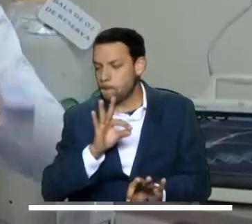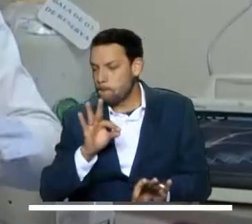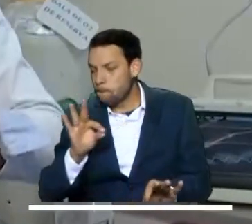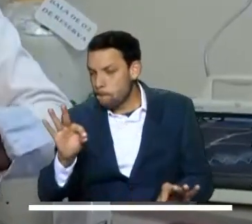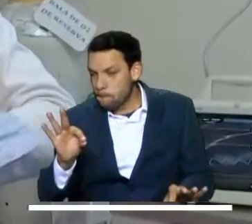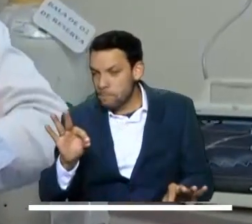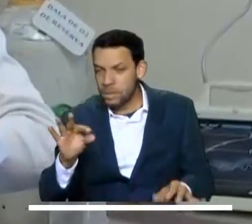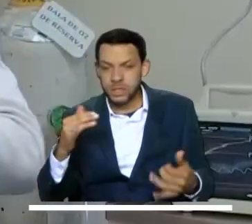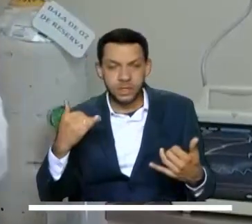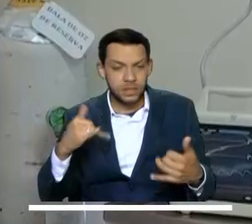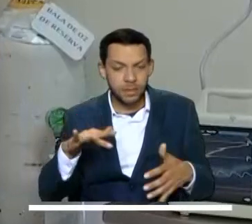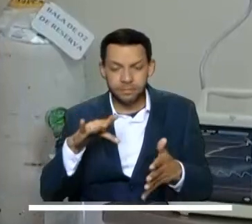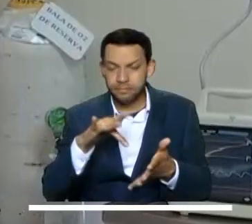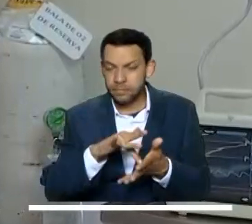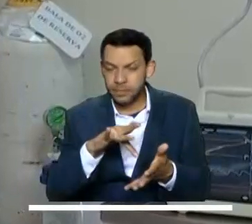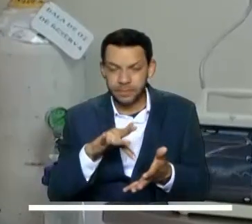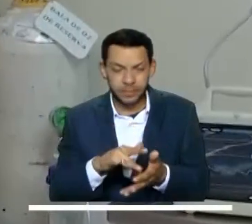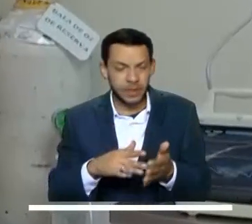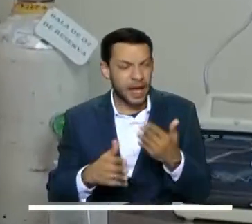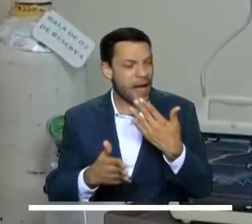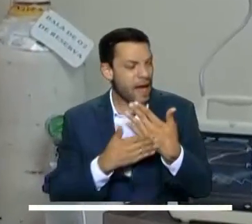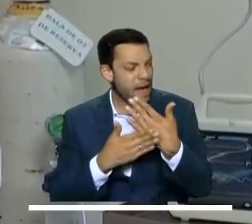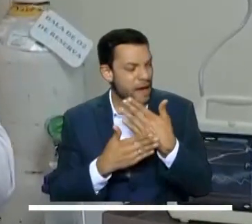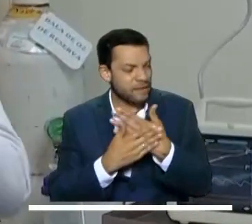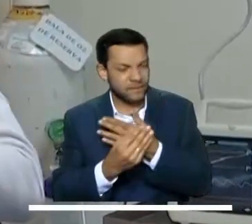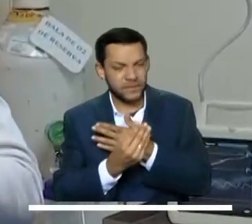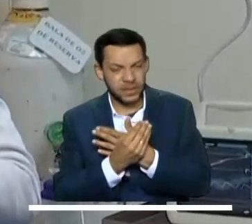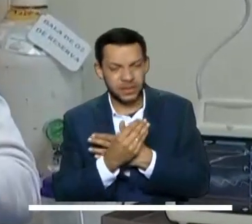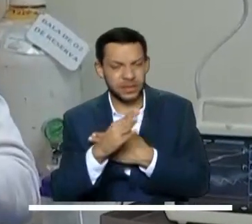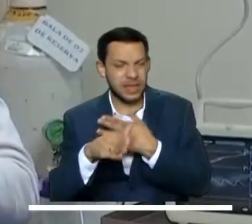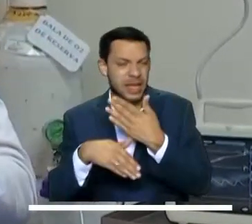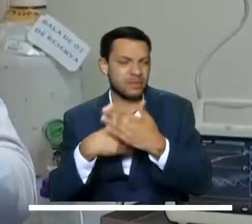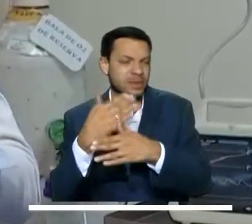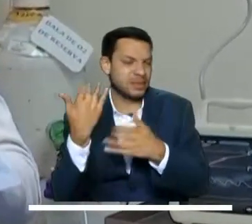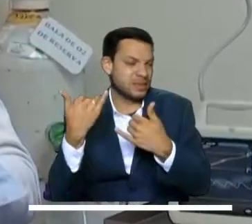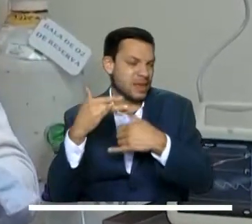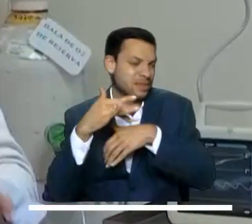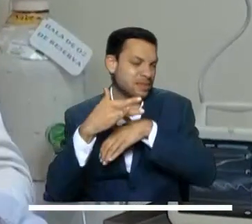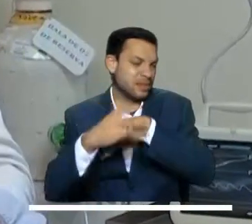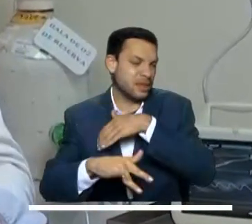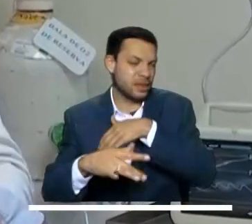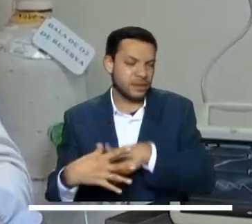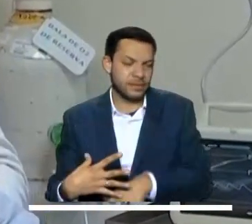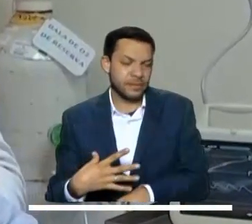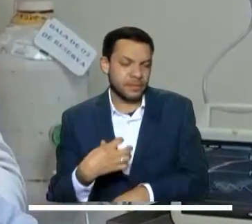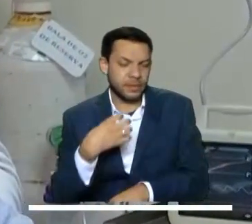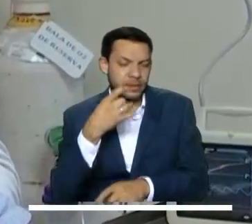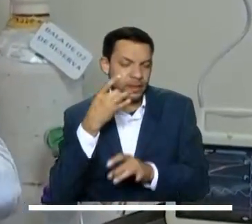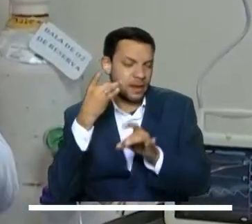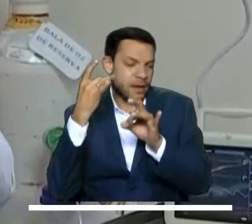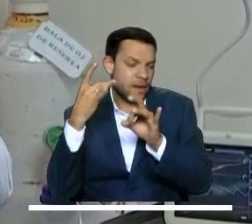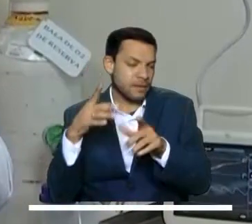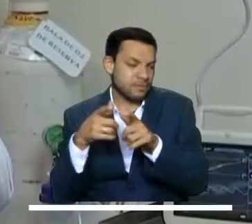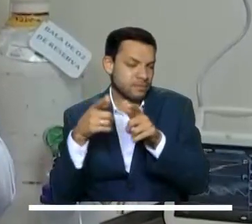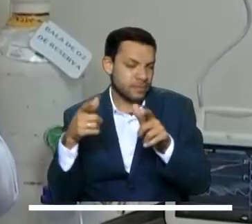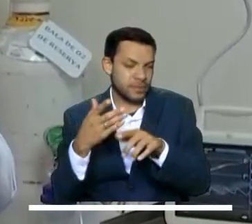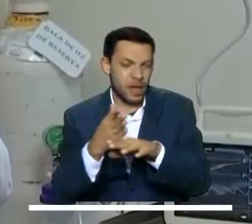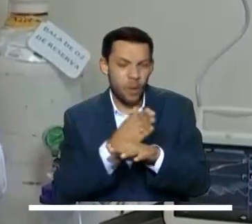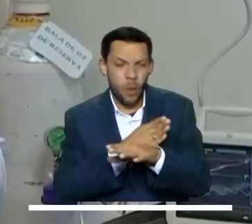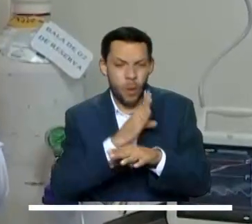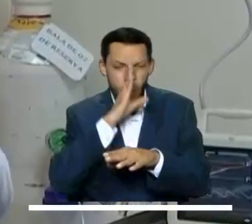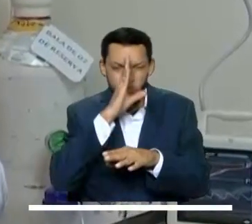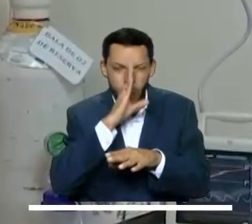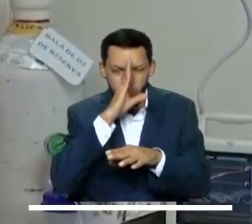cuando consultan por el cuadro sintomático ya están con un cáncer avanzado. Por eso este debe ser un examen de